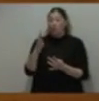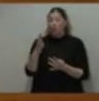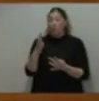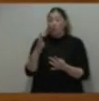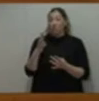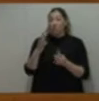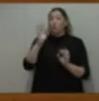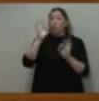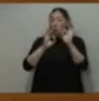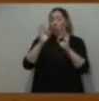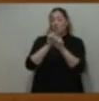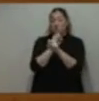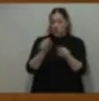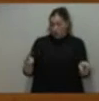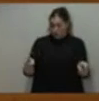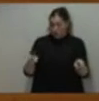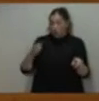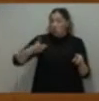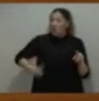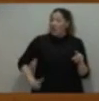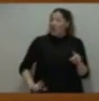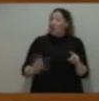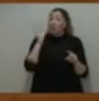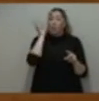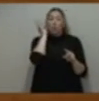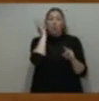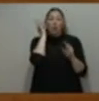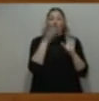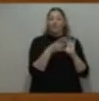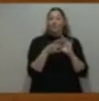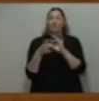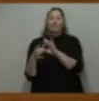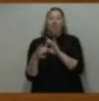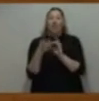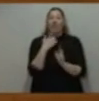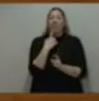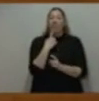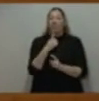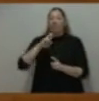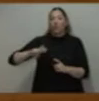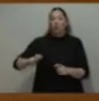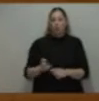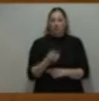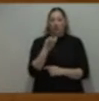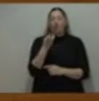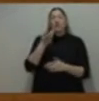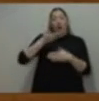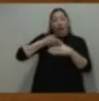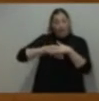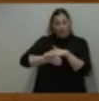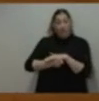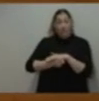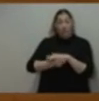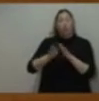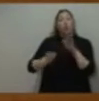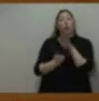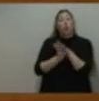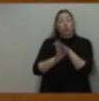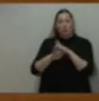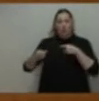ese porcentaje. El salario de las mujeres está condicionado no solo por las dificultades en acceder y permanecer en el mercado laboral,